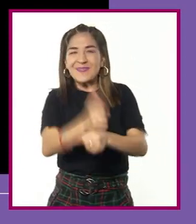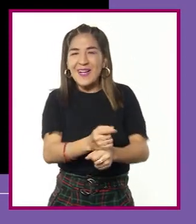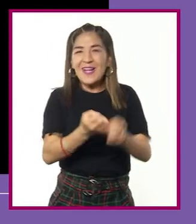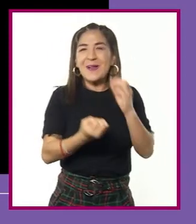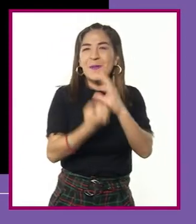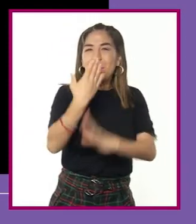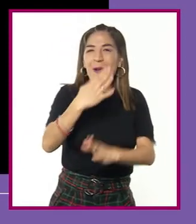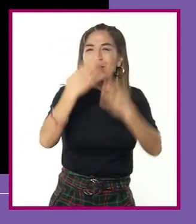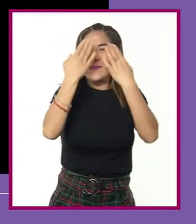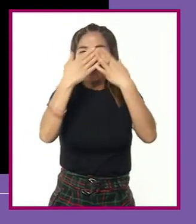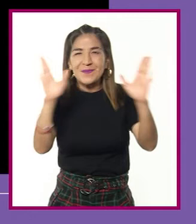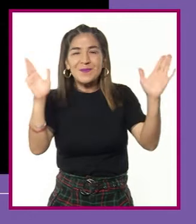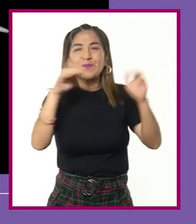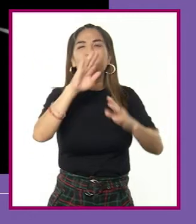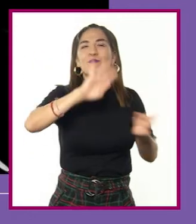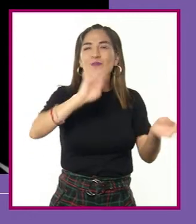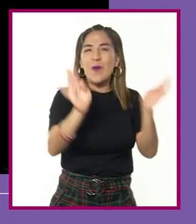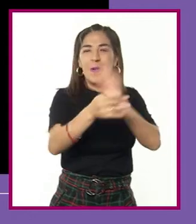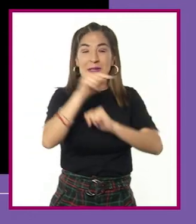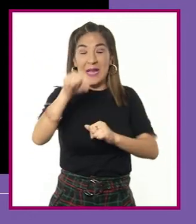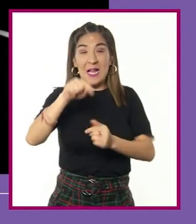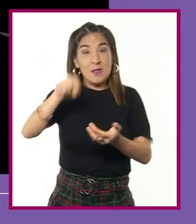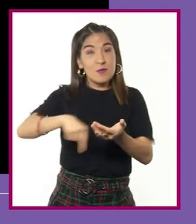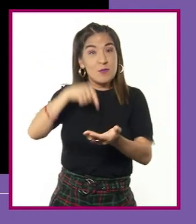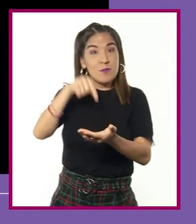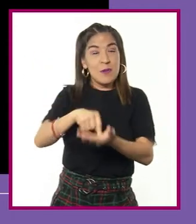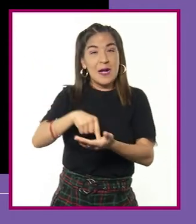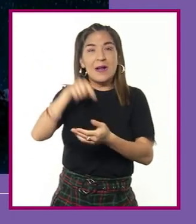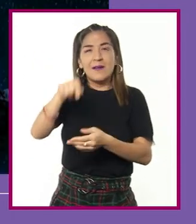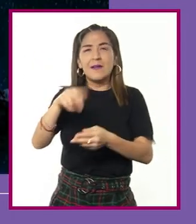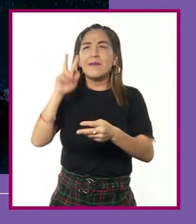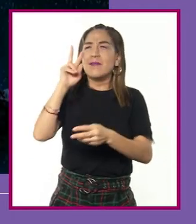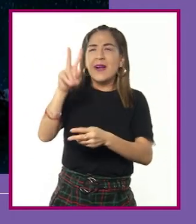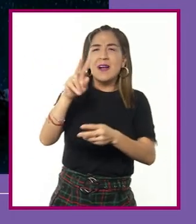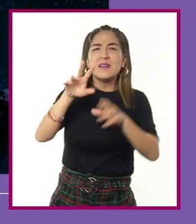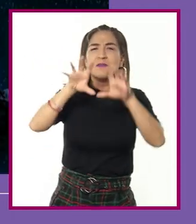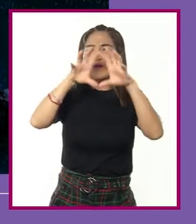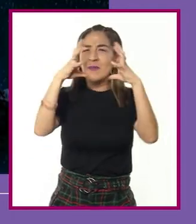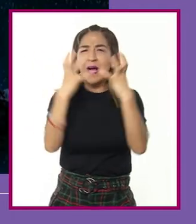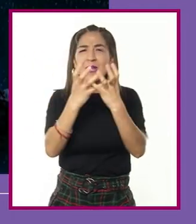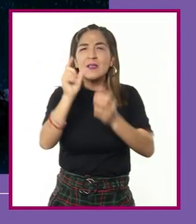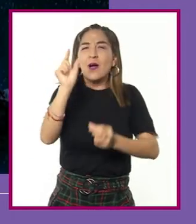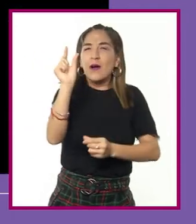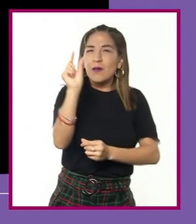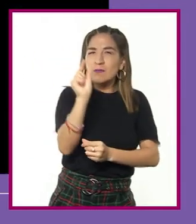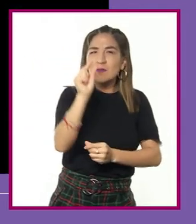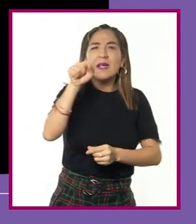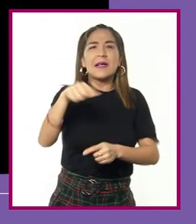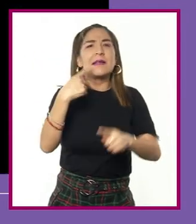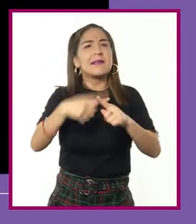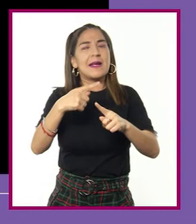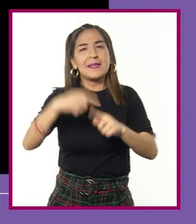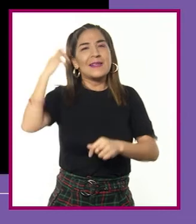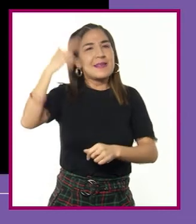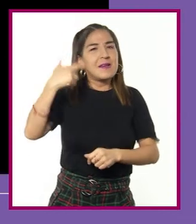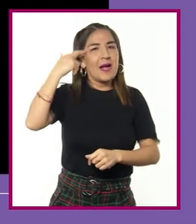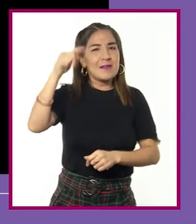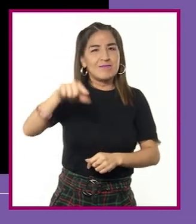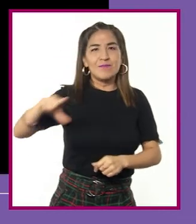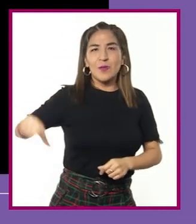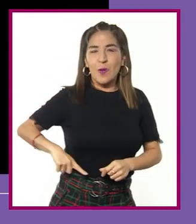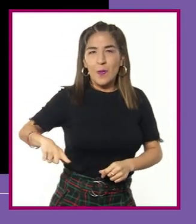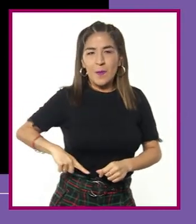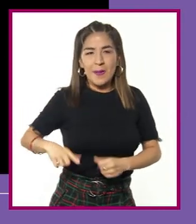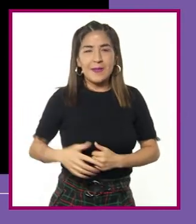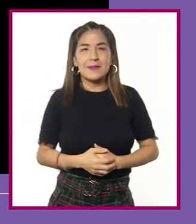mundos. Cerca de su asteroide encontró un planeta minúsculo, gobernado por un rey.